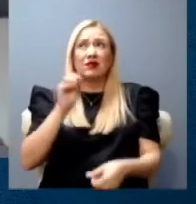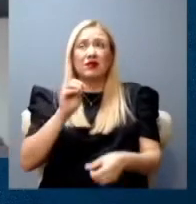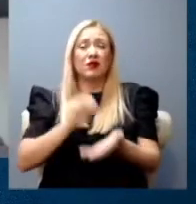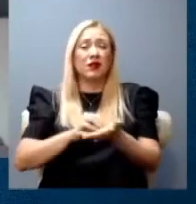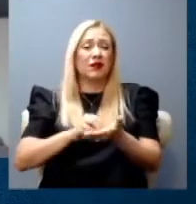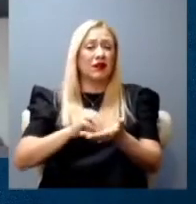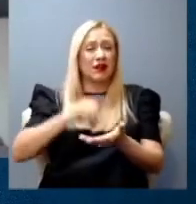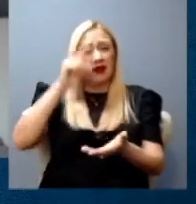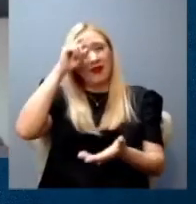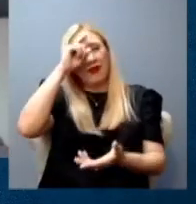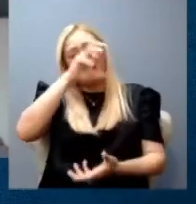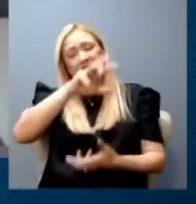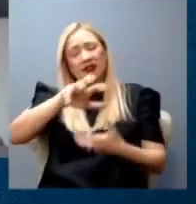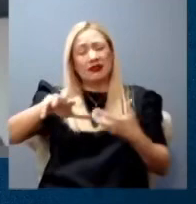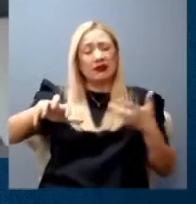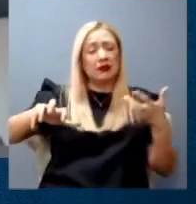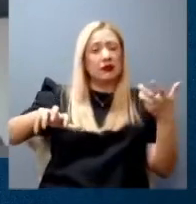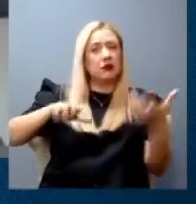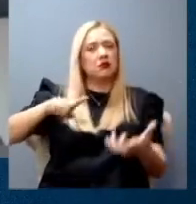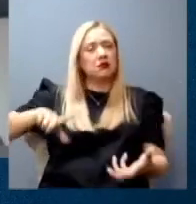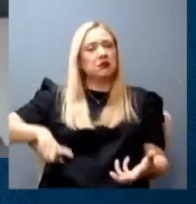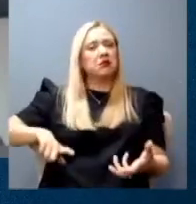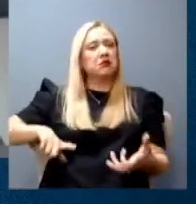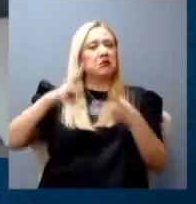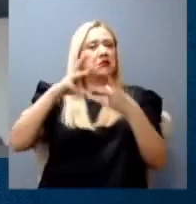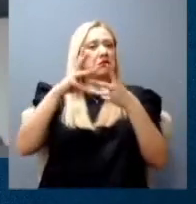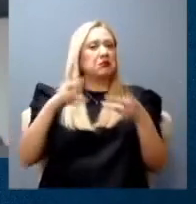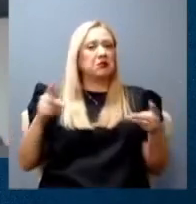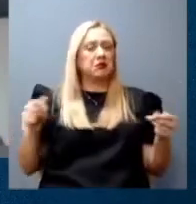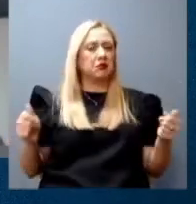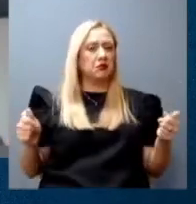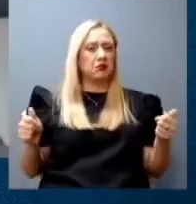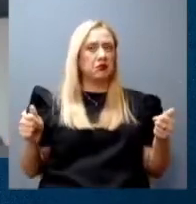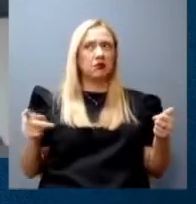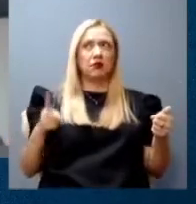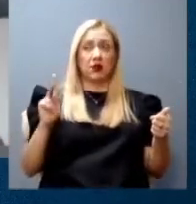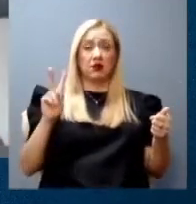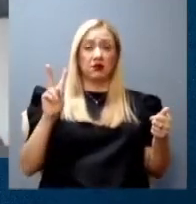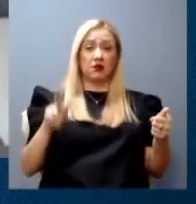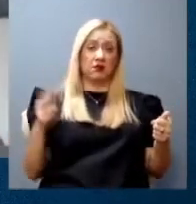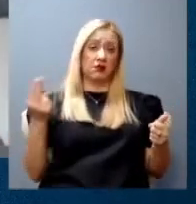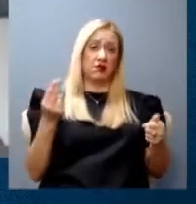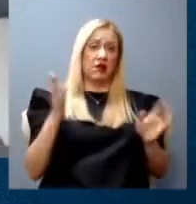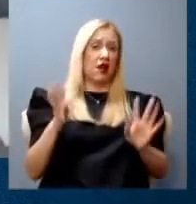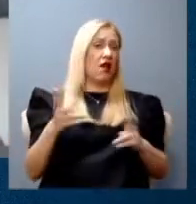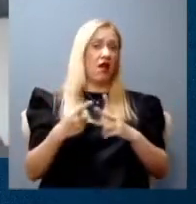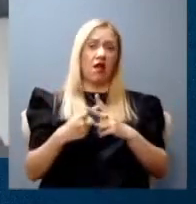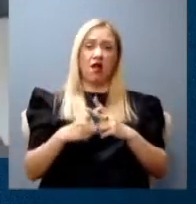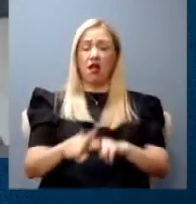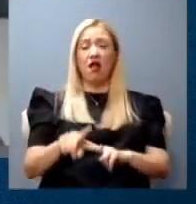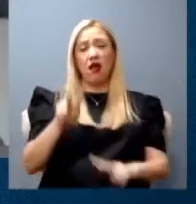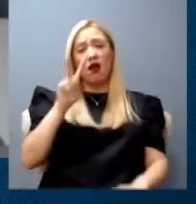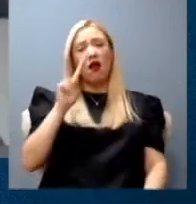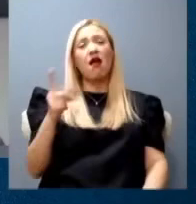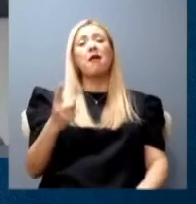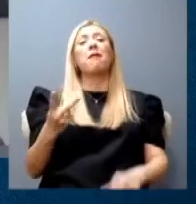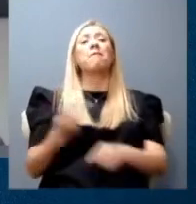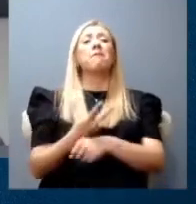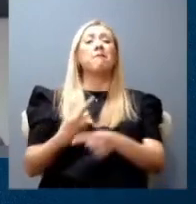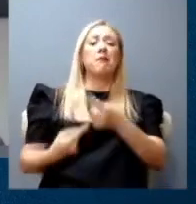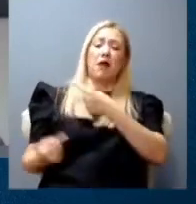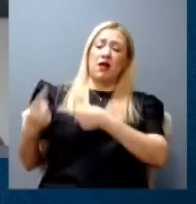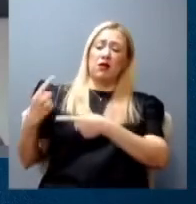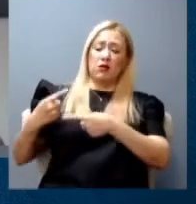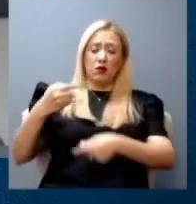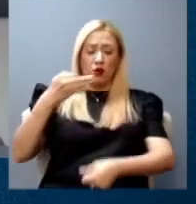podríamos mencionarte otros casos, pero hay una necesidad de empezar a abordar ese pasado y ese presente de